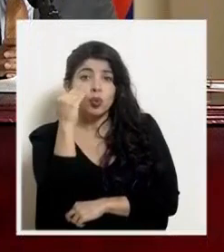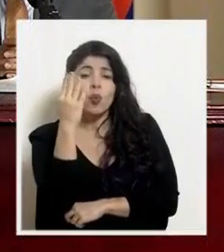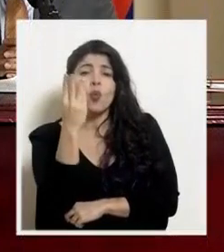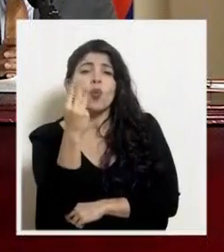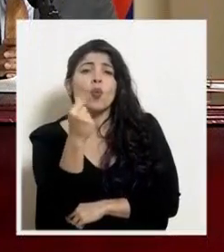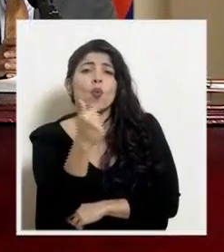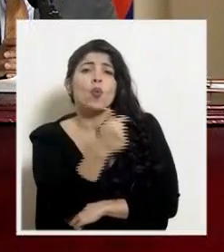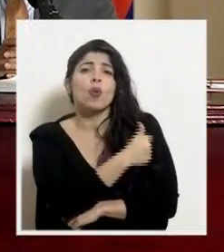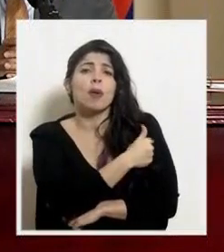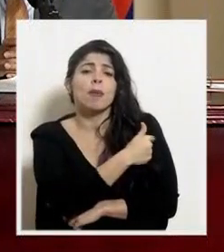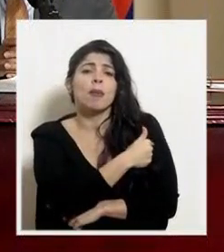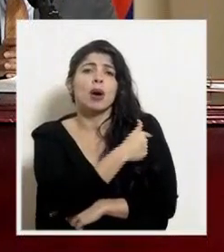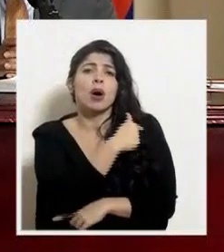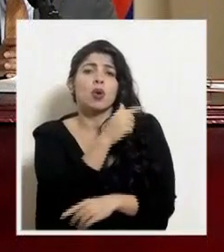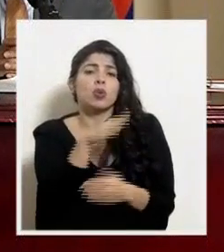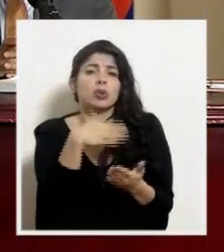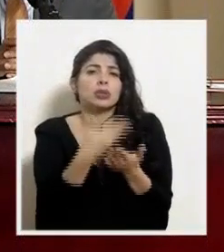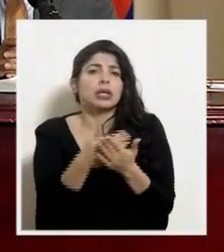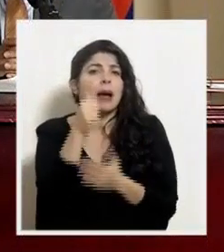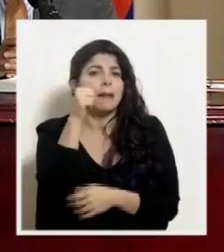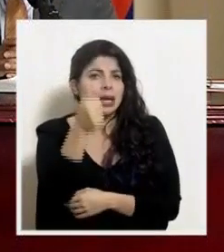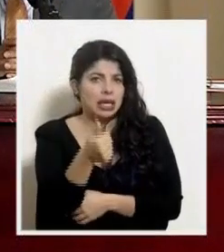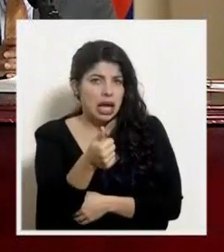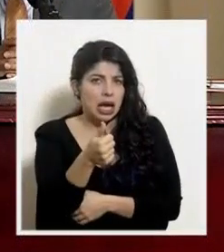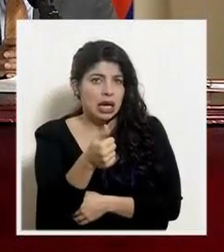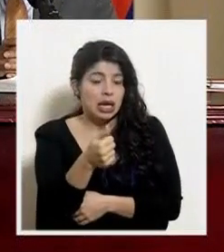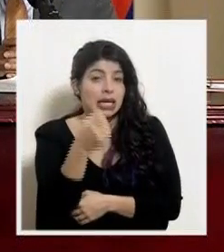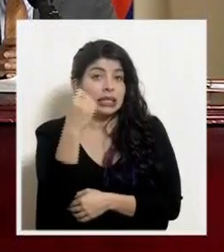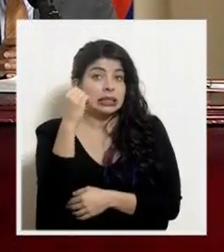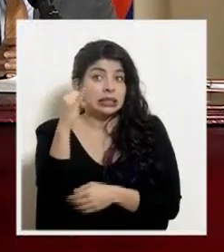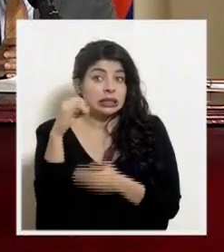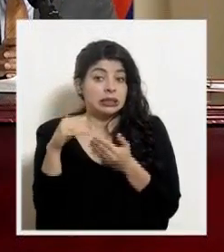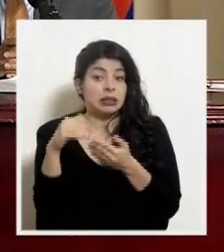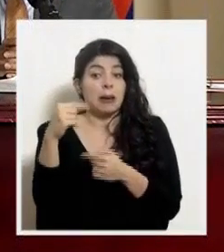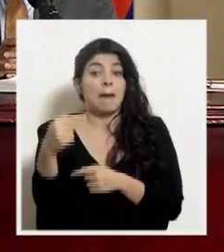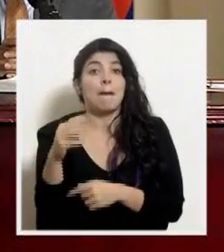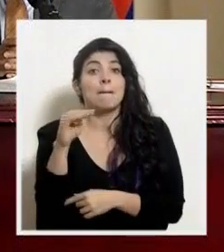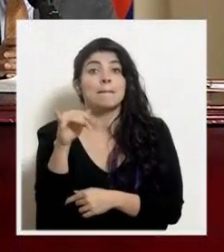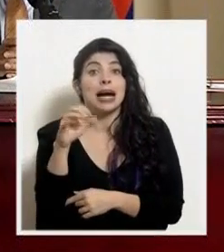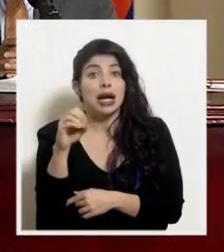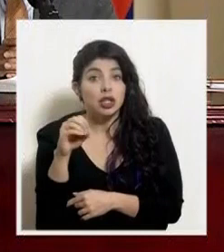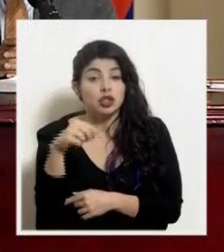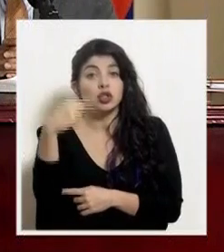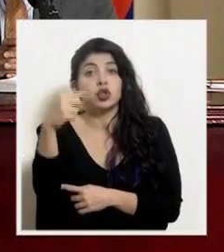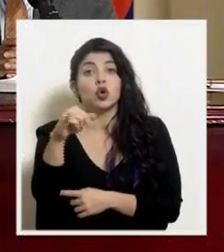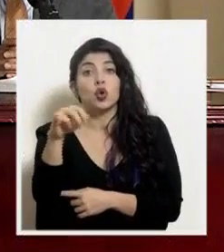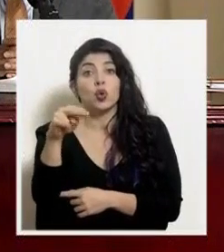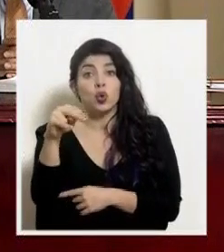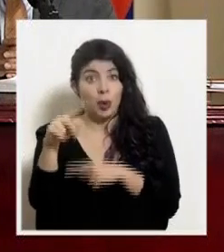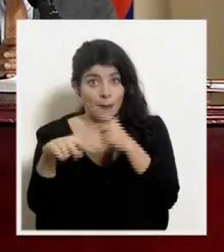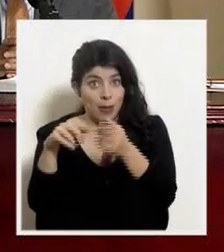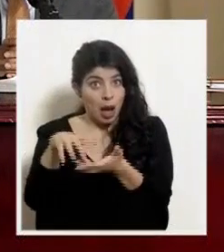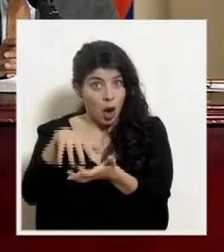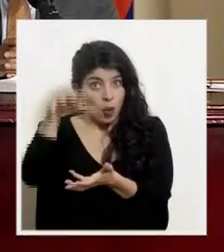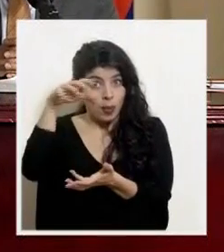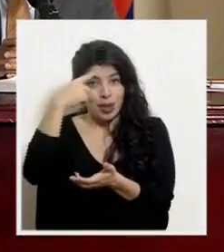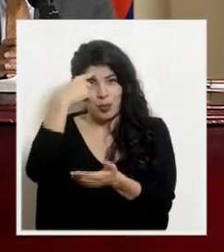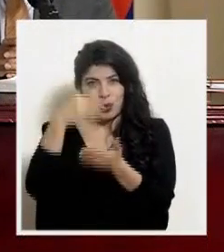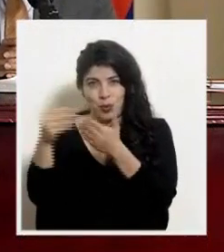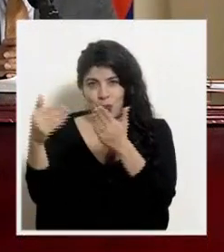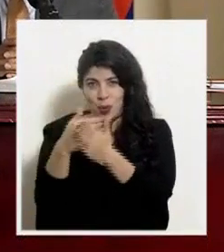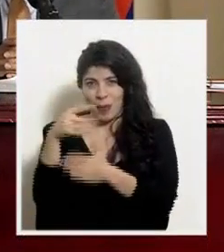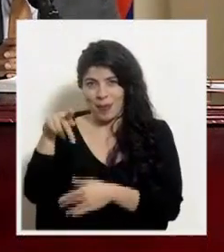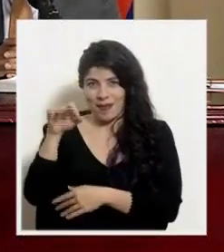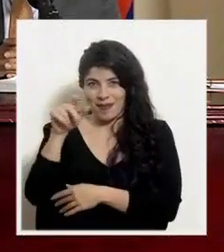dosis llegarán mañana y si aumentará la llegada para mayo y junio con la nueva compra de vacunas de Pfizer. Sí, en